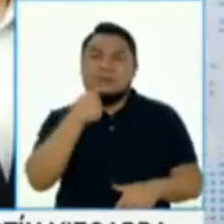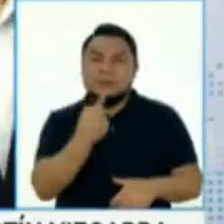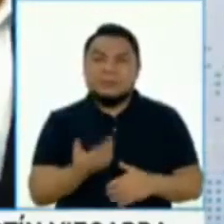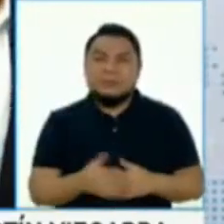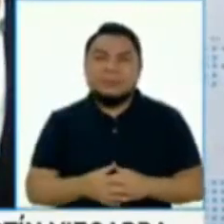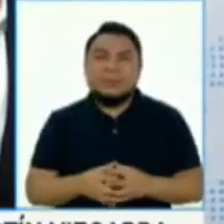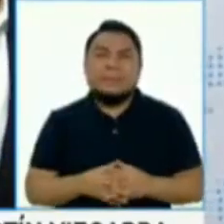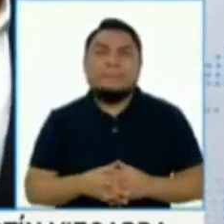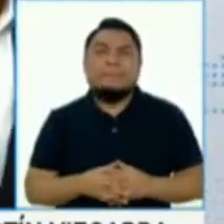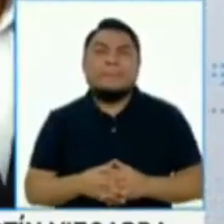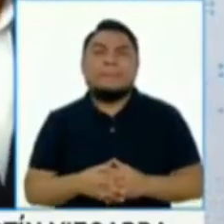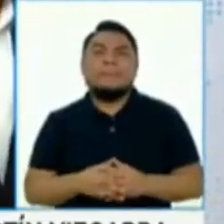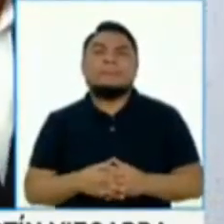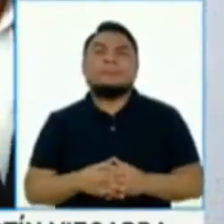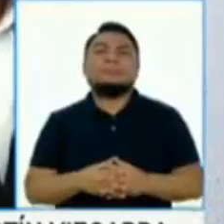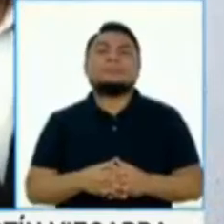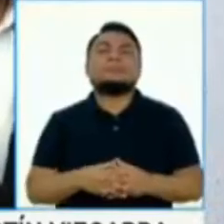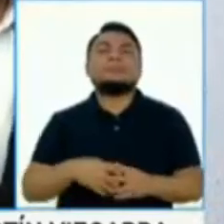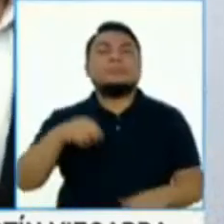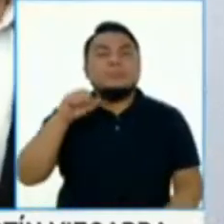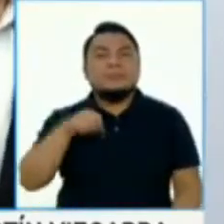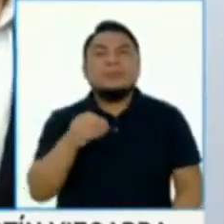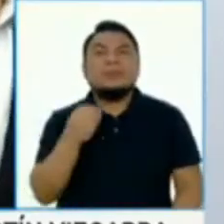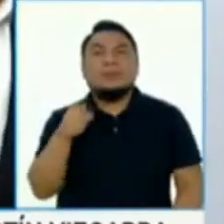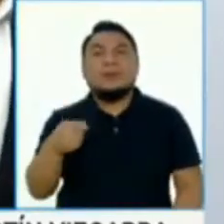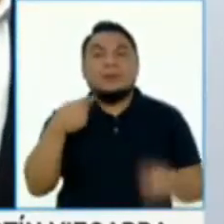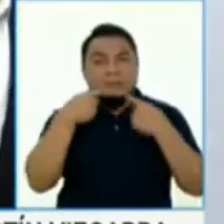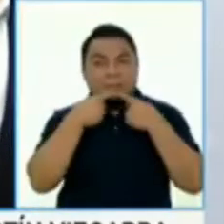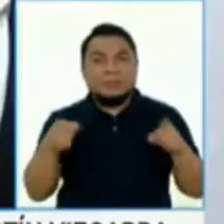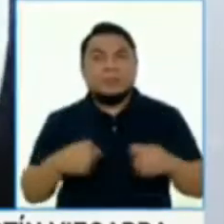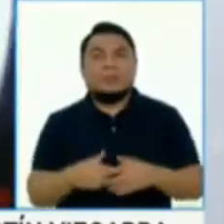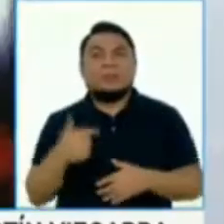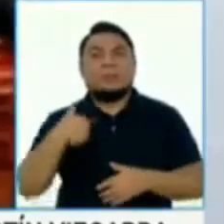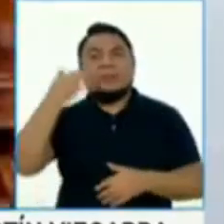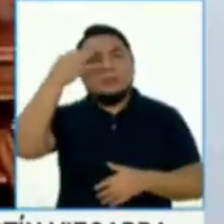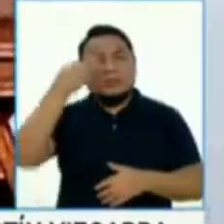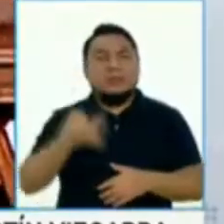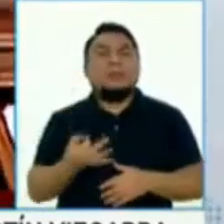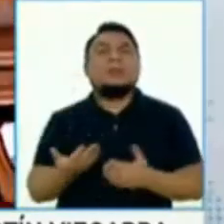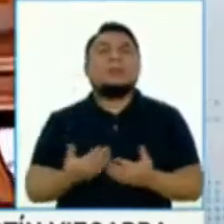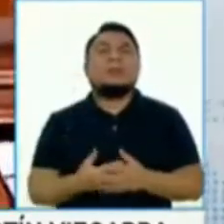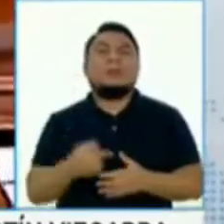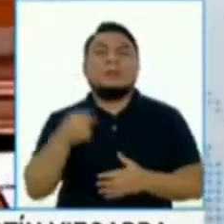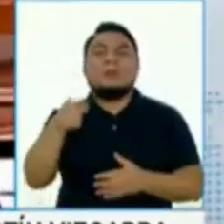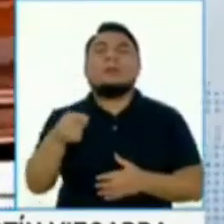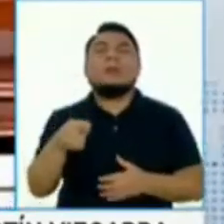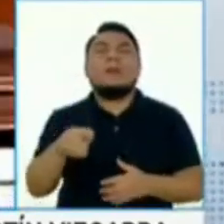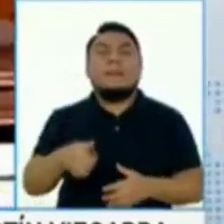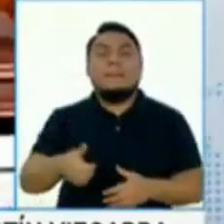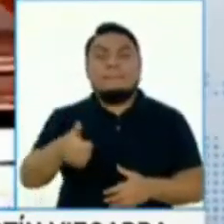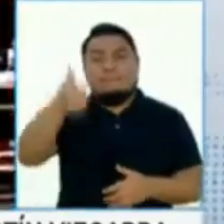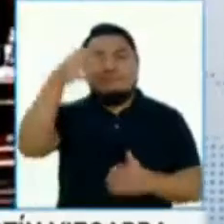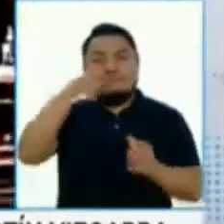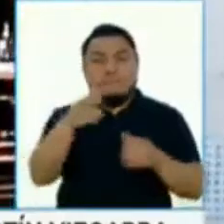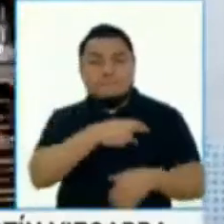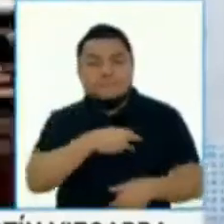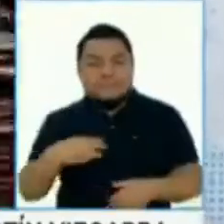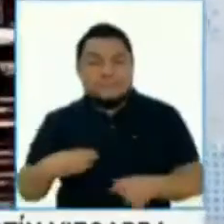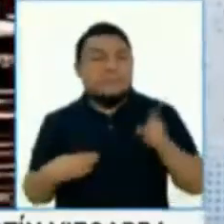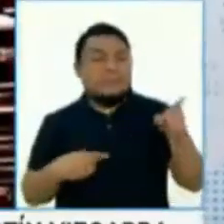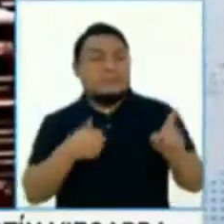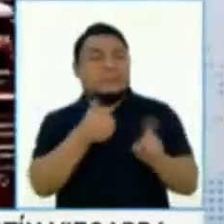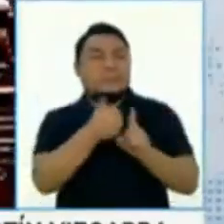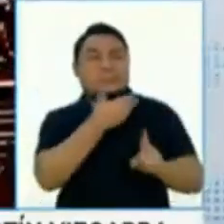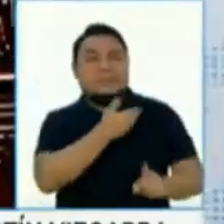no si es este un mensaje estoy seguro que el premier y el mismo creciente de la república